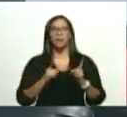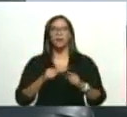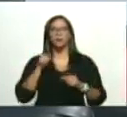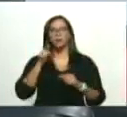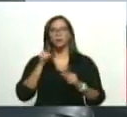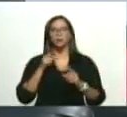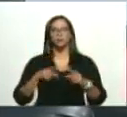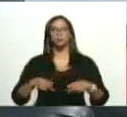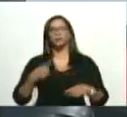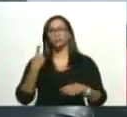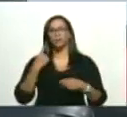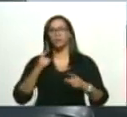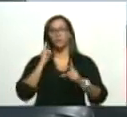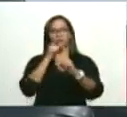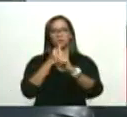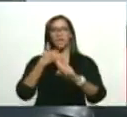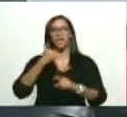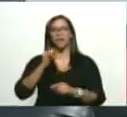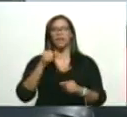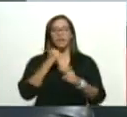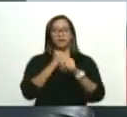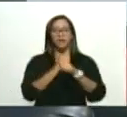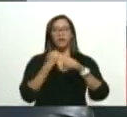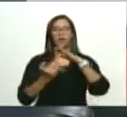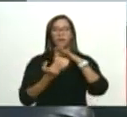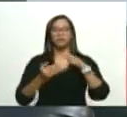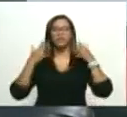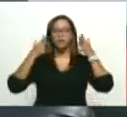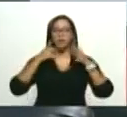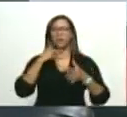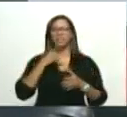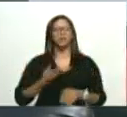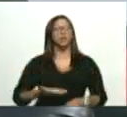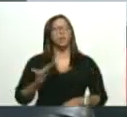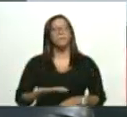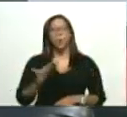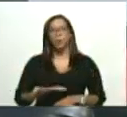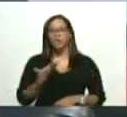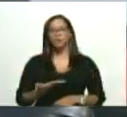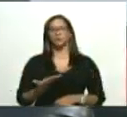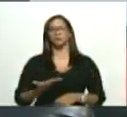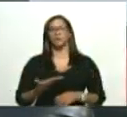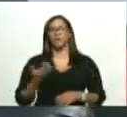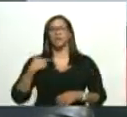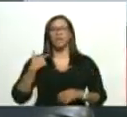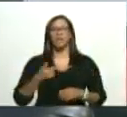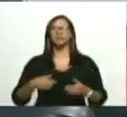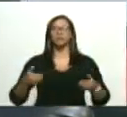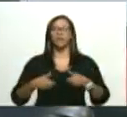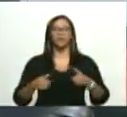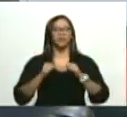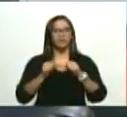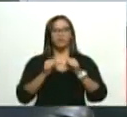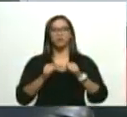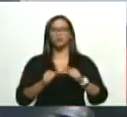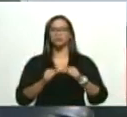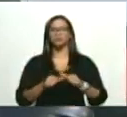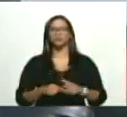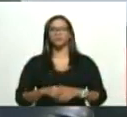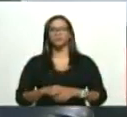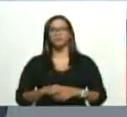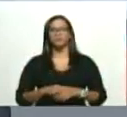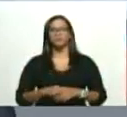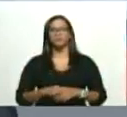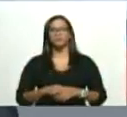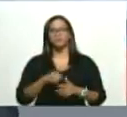que existe. Entonces, el trabajo de base y la formación política en ese sentido son fundamentales y tiene que ser un esfuerzo permanente nuestro.